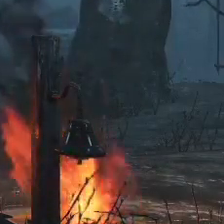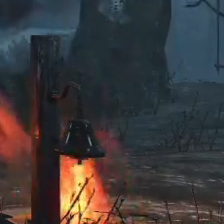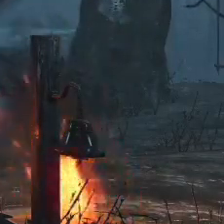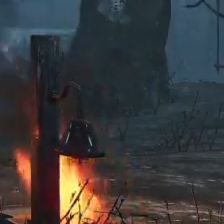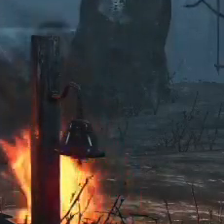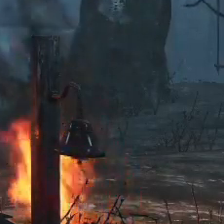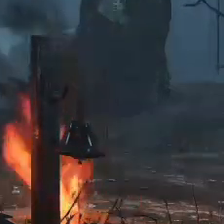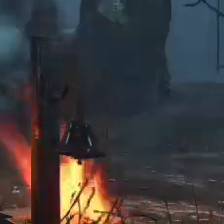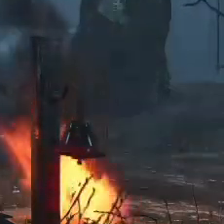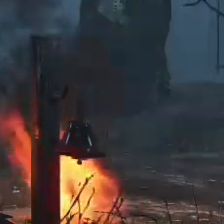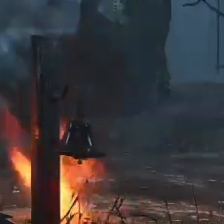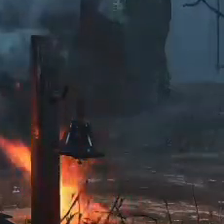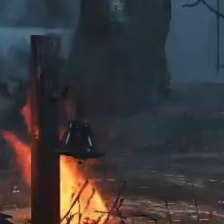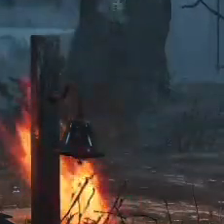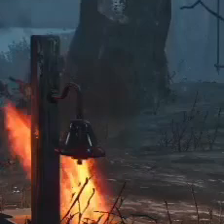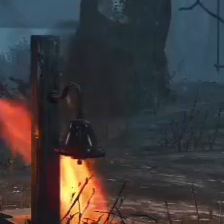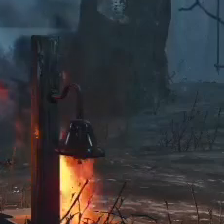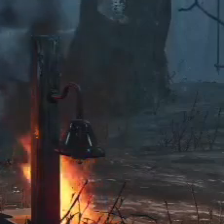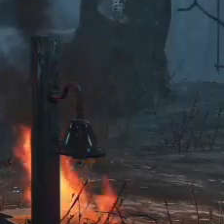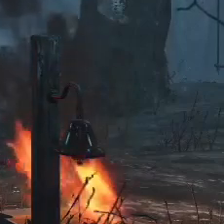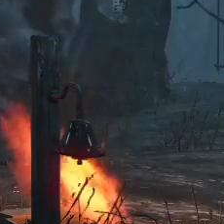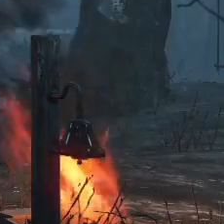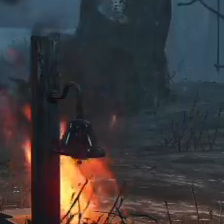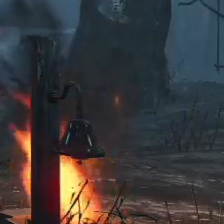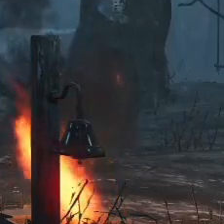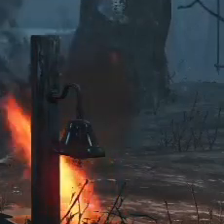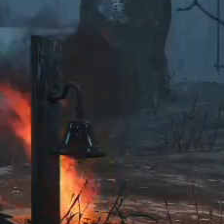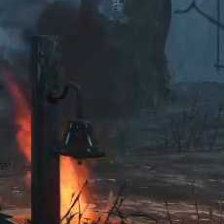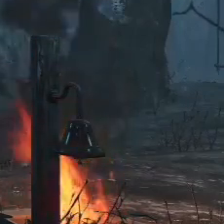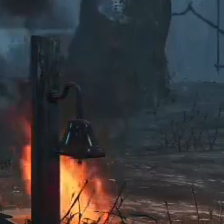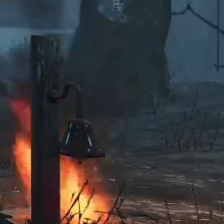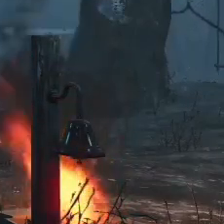cuente los otros años a ver cuánto no han ganado